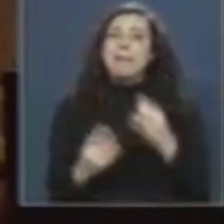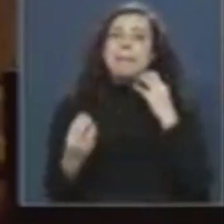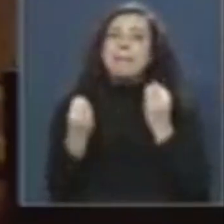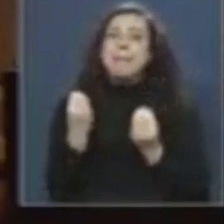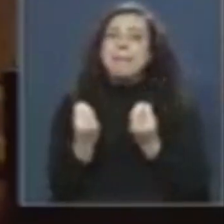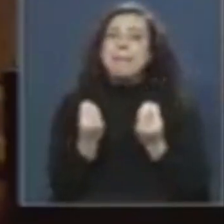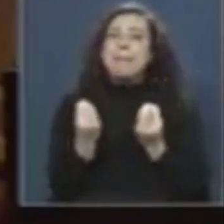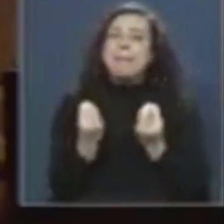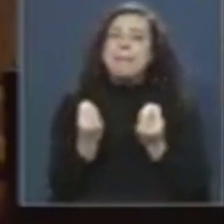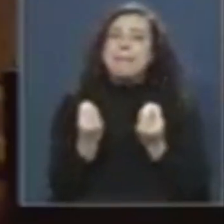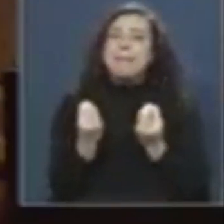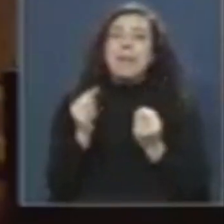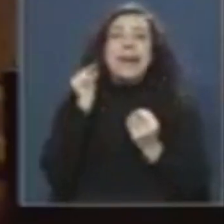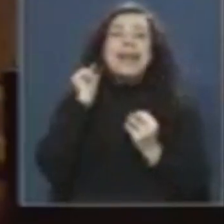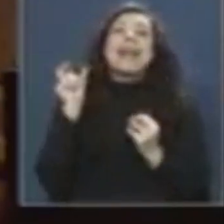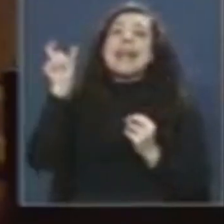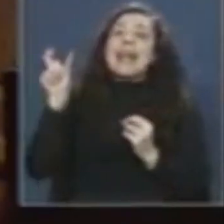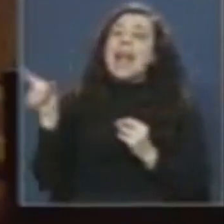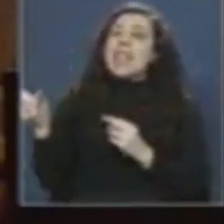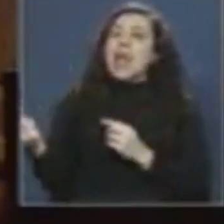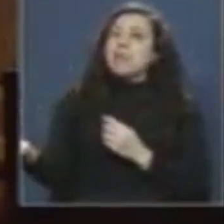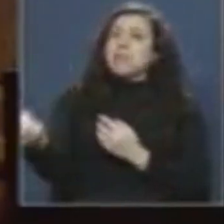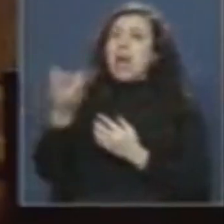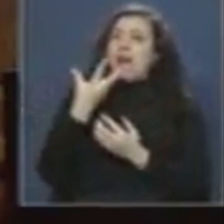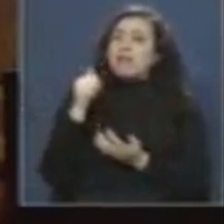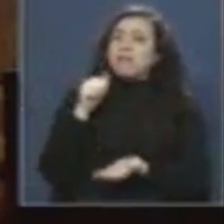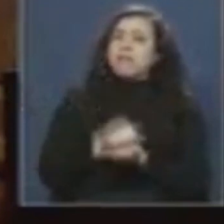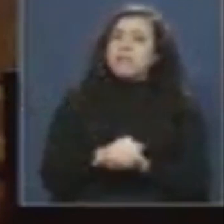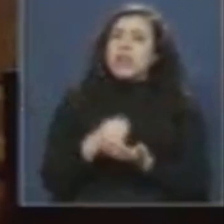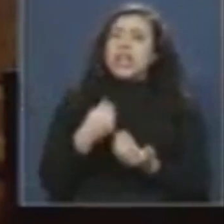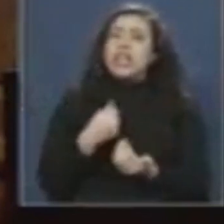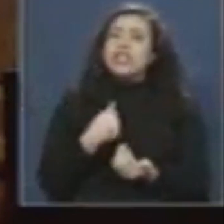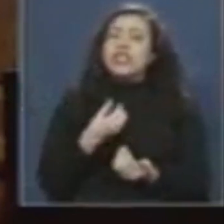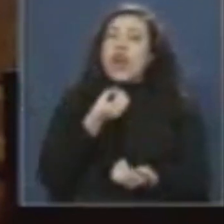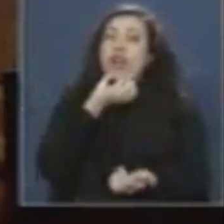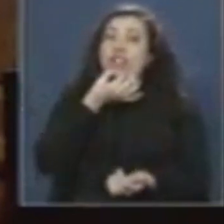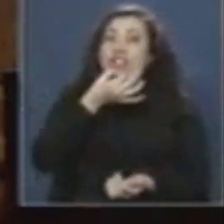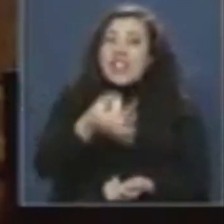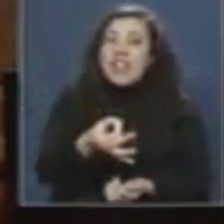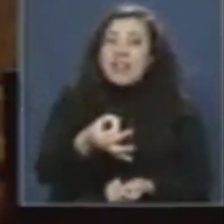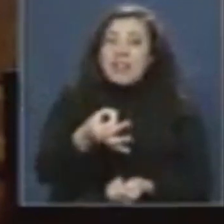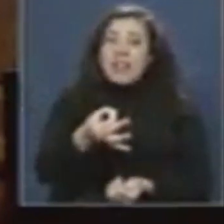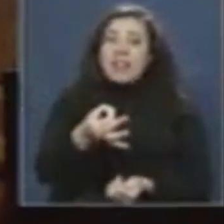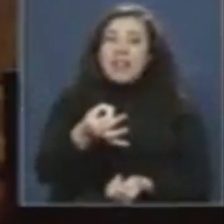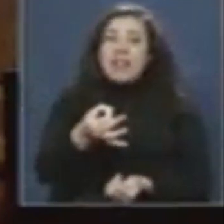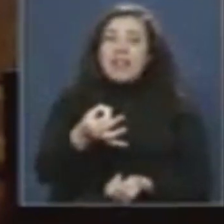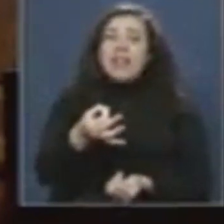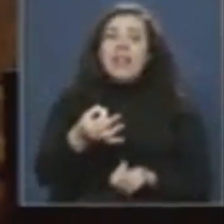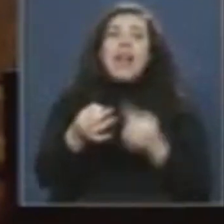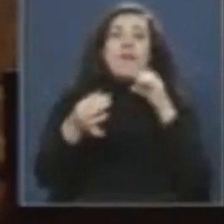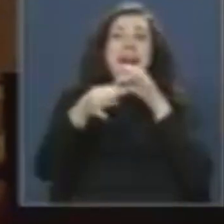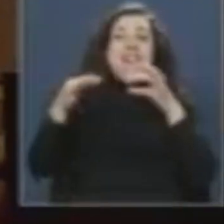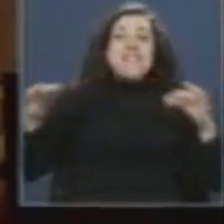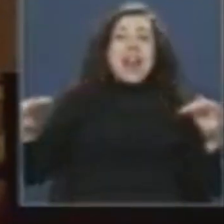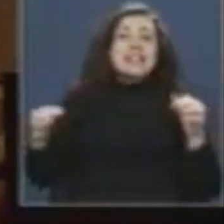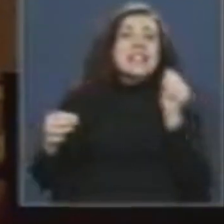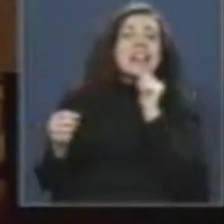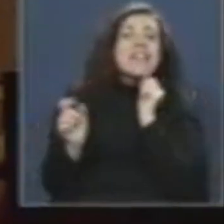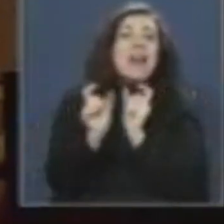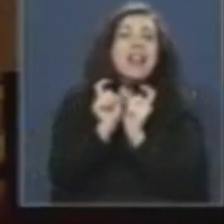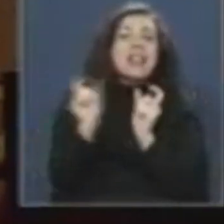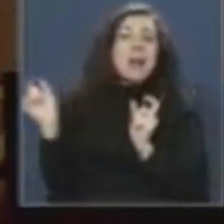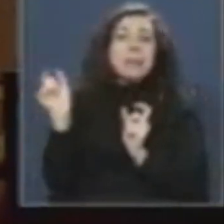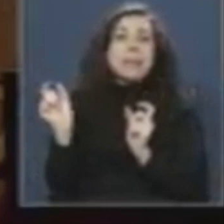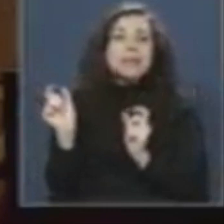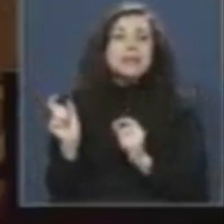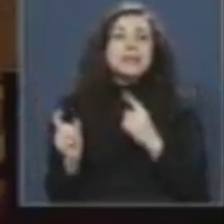porque ella me recriminaba el haber hecho una afirmación, según ella, incompleta a